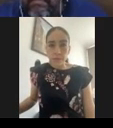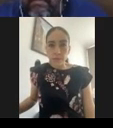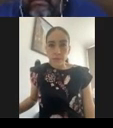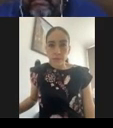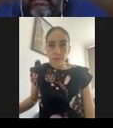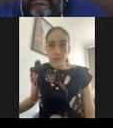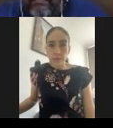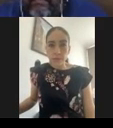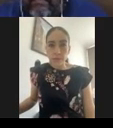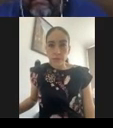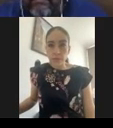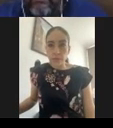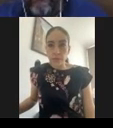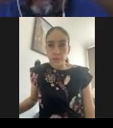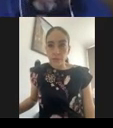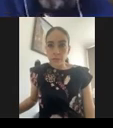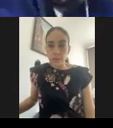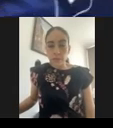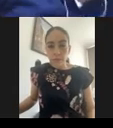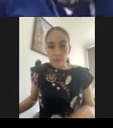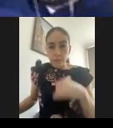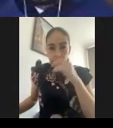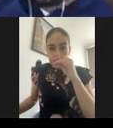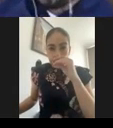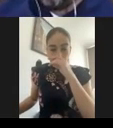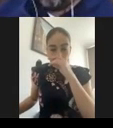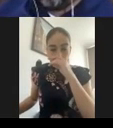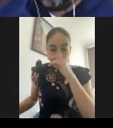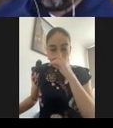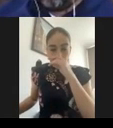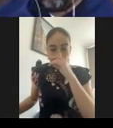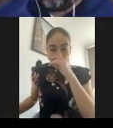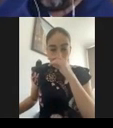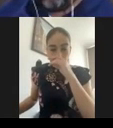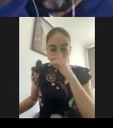la estrategia de implementación de movilidad 4S. Entonces, mucho de ahí,